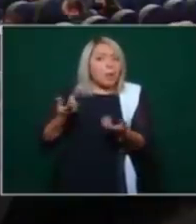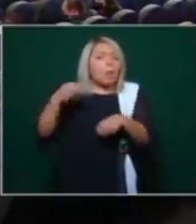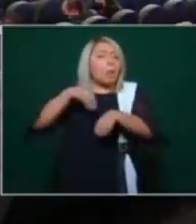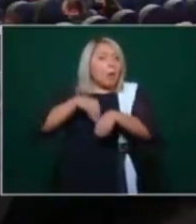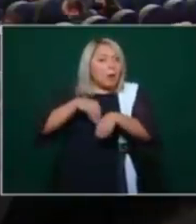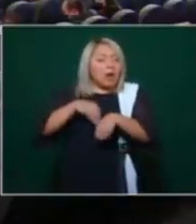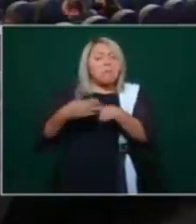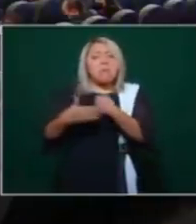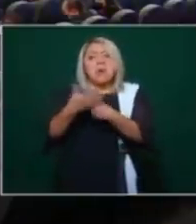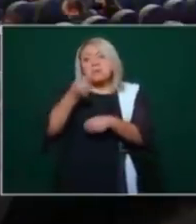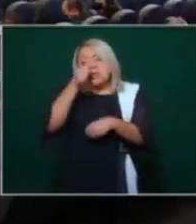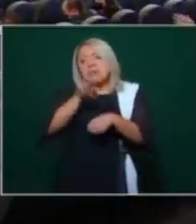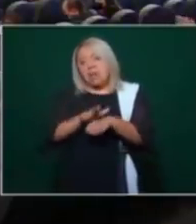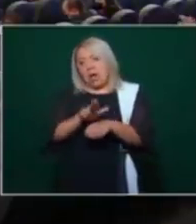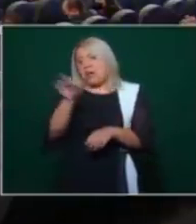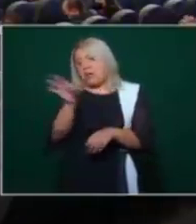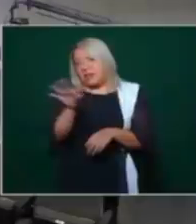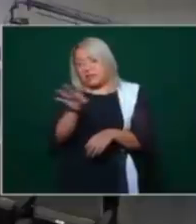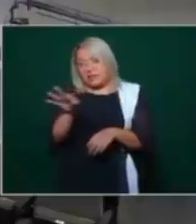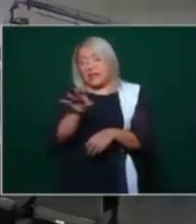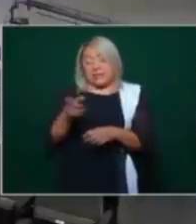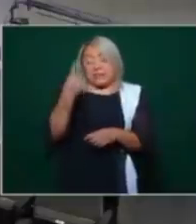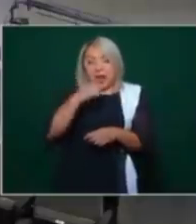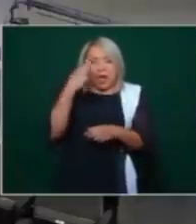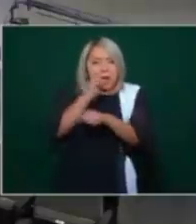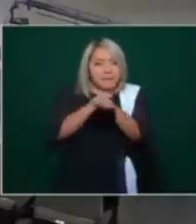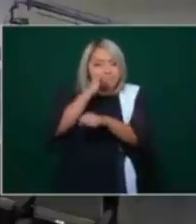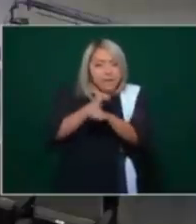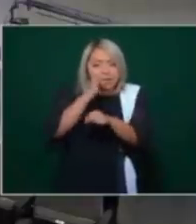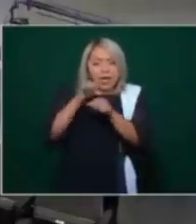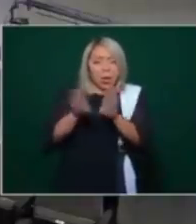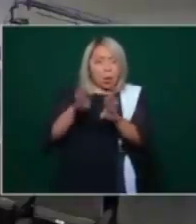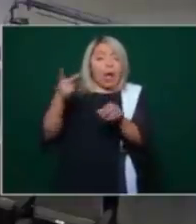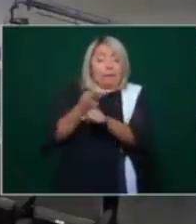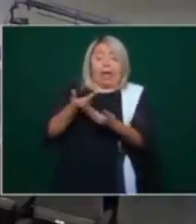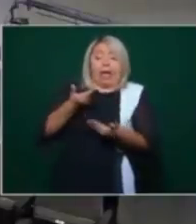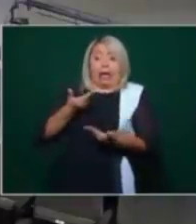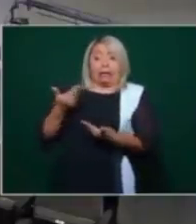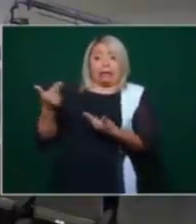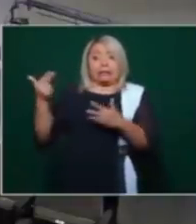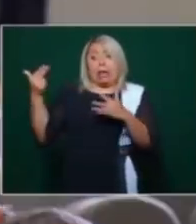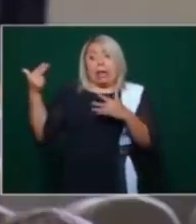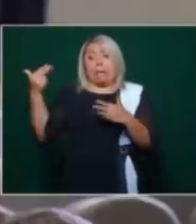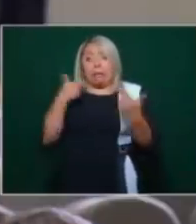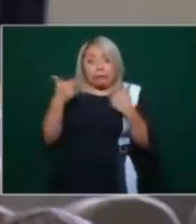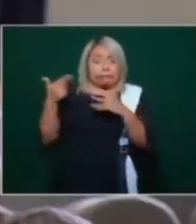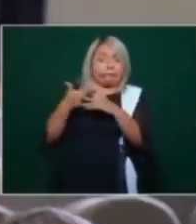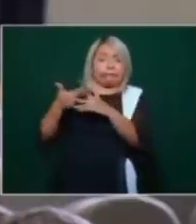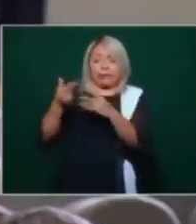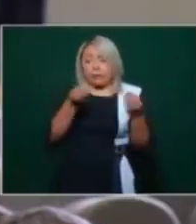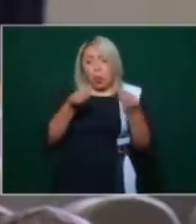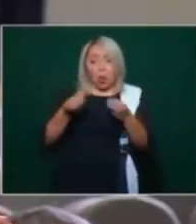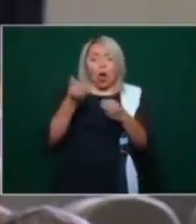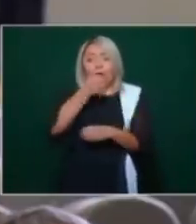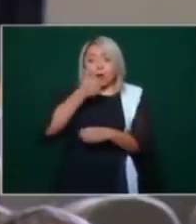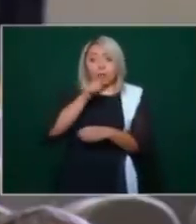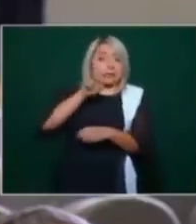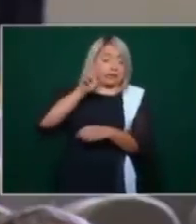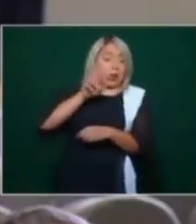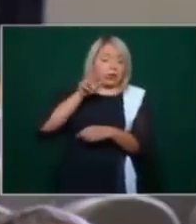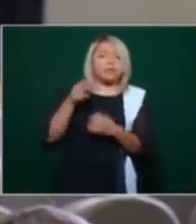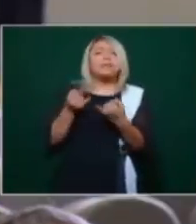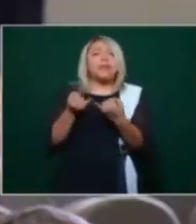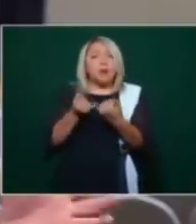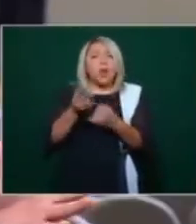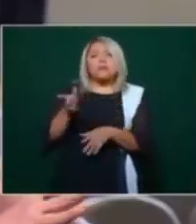ante este crimen de Estado que fue la asesina, bueno, esta masacre a los estudiantes. Y, presidente, si le haría un llamado al expresidente Felipe